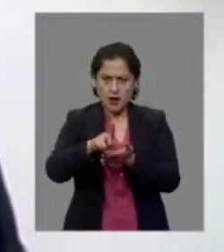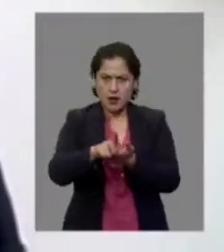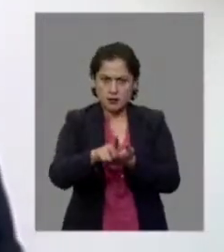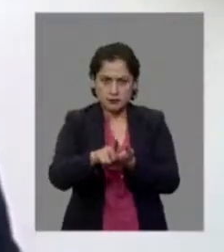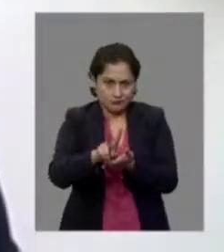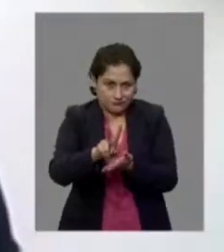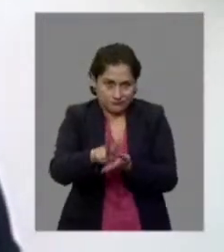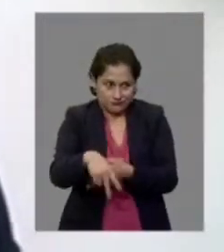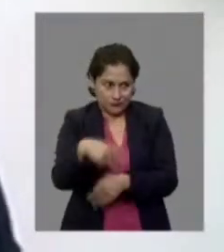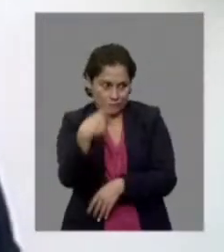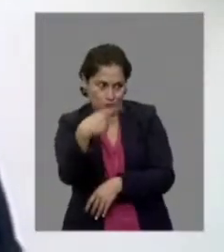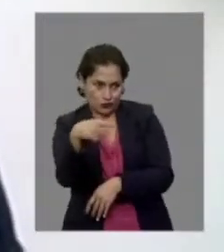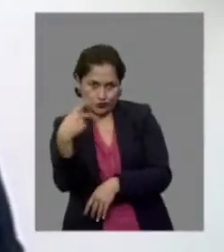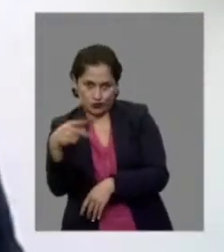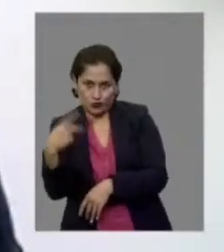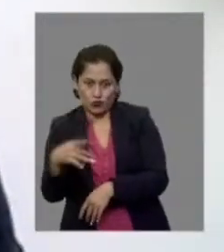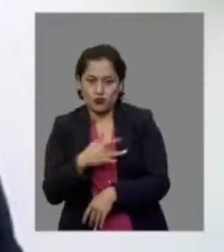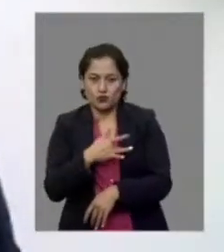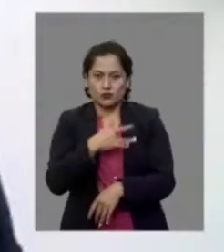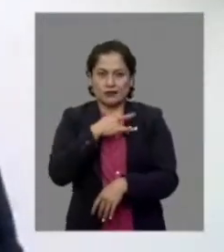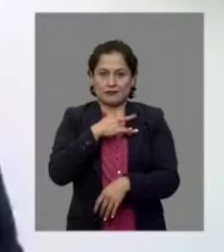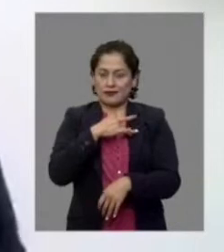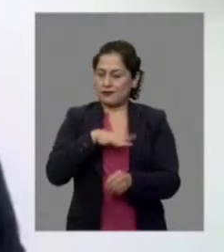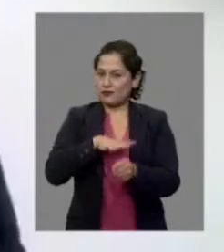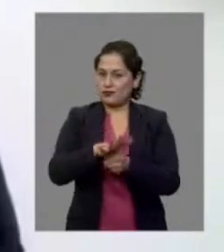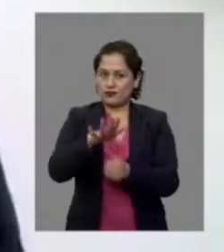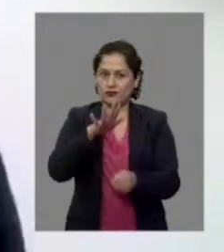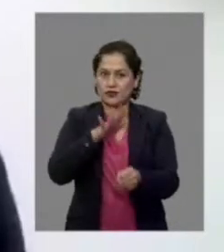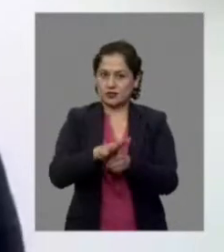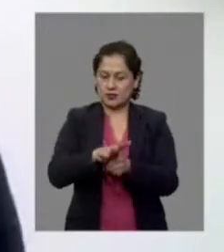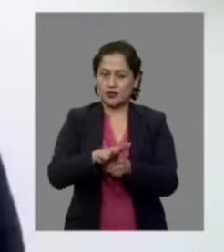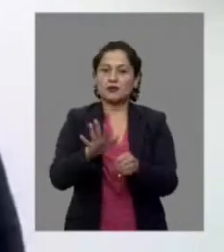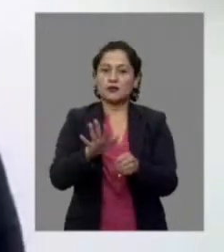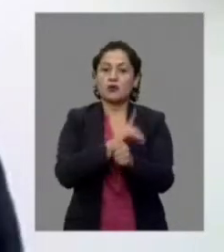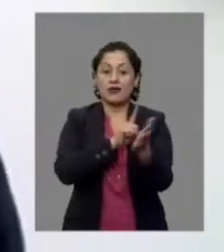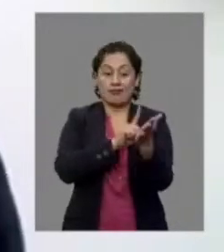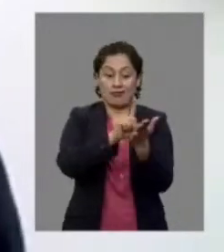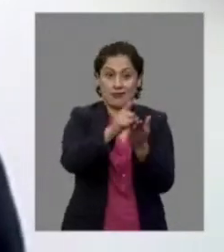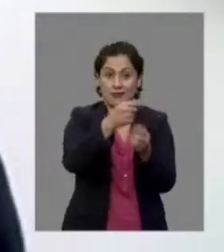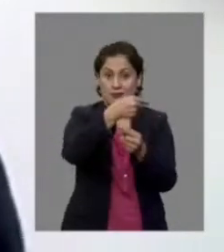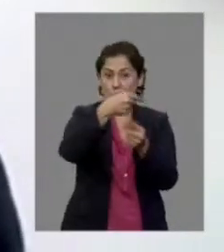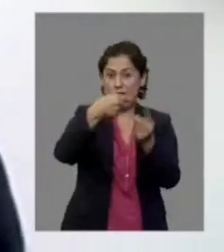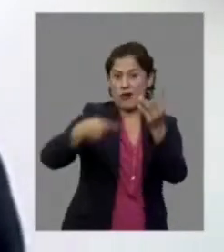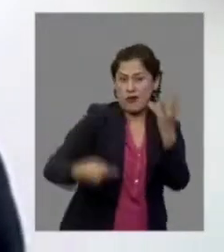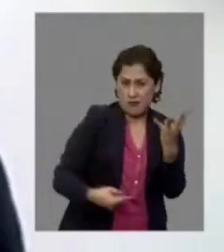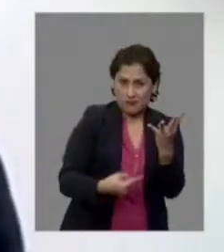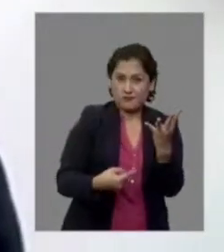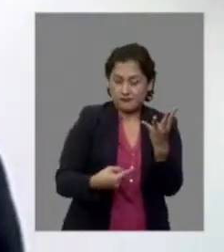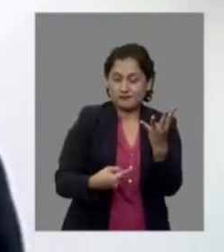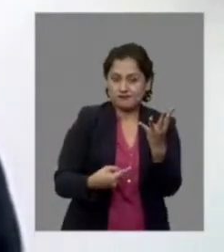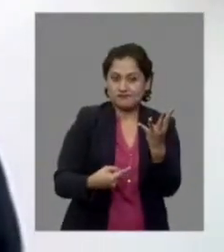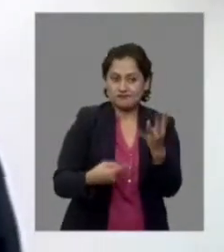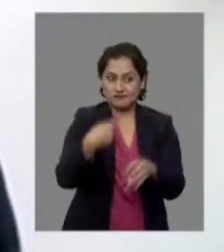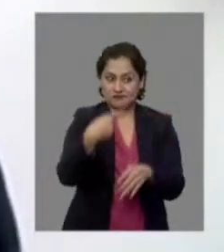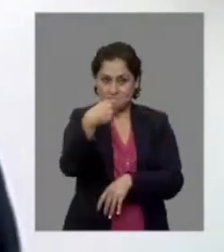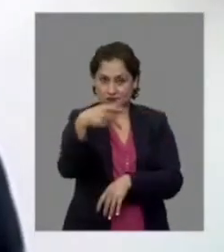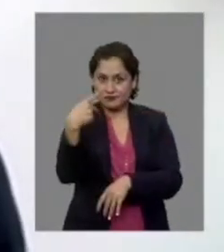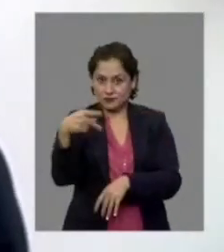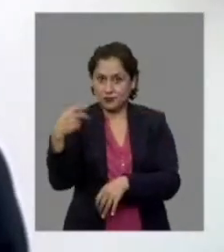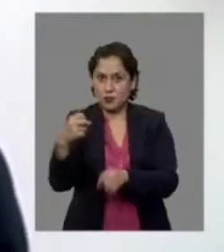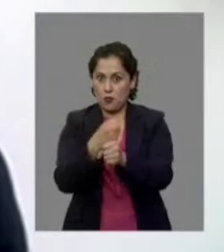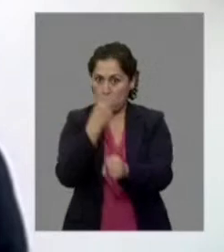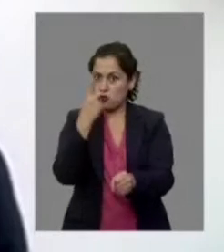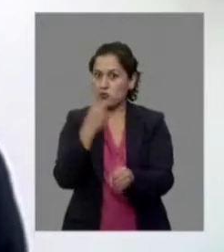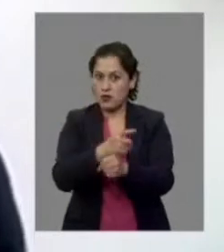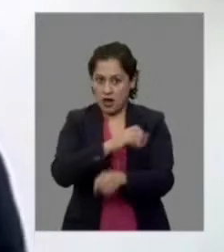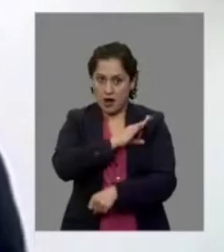derechos complejos, es de verdad una oportunidad, yo diría maravillosa, en la vida